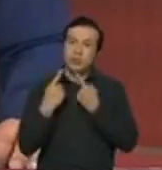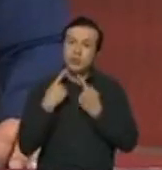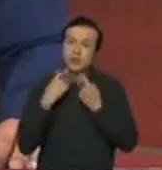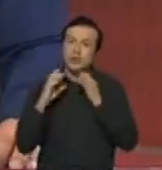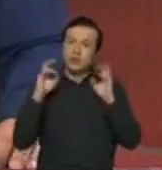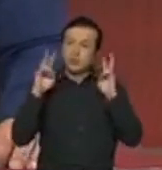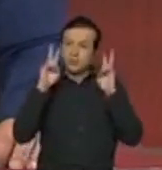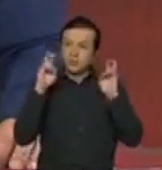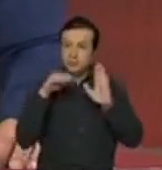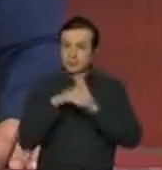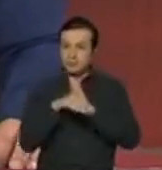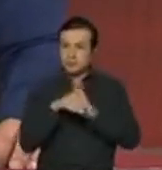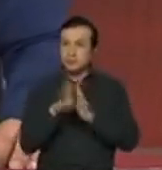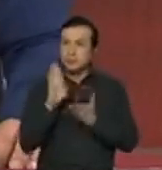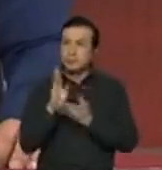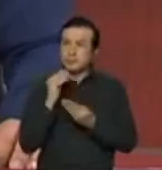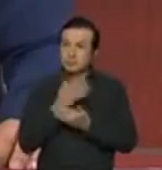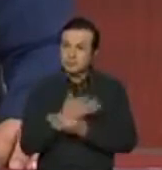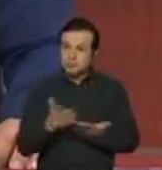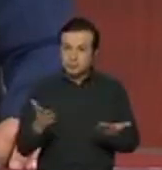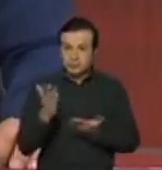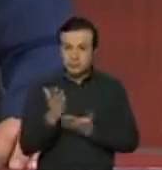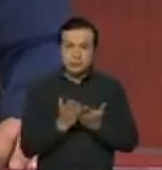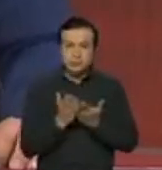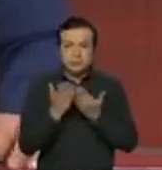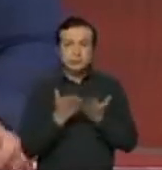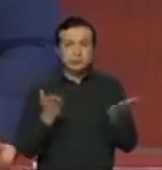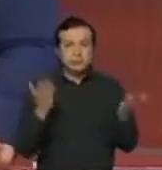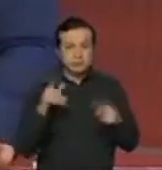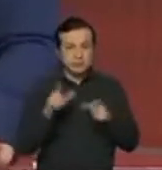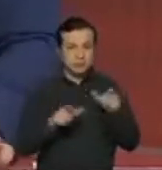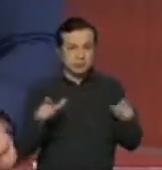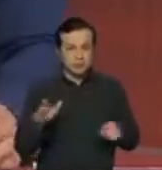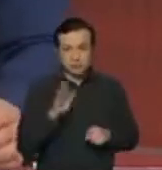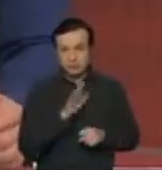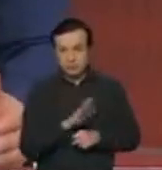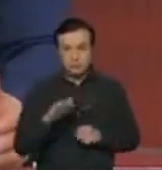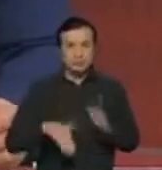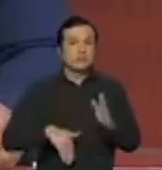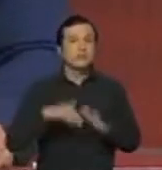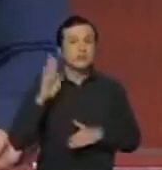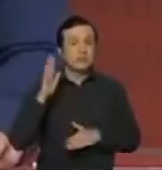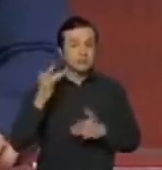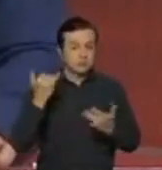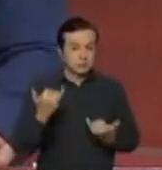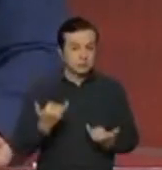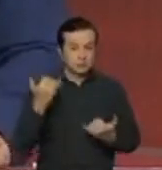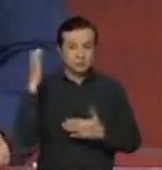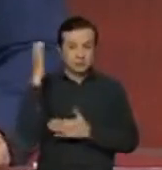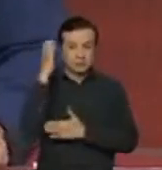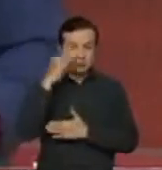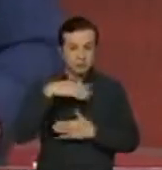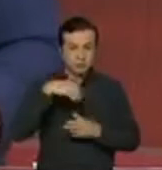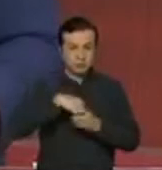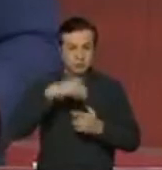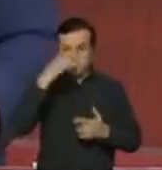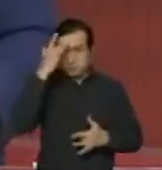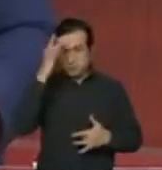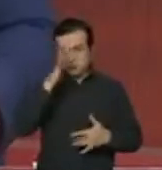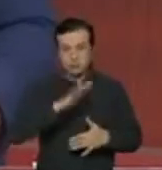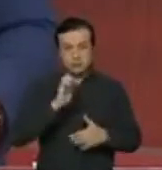situación del Banco del Seguro Social y los servicios que se ofrecen a los ciudadanos, sobre todo en medio de esta emergencia sanitaria que enfrenta